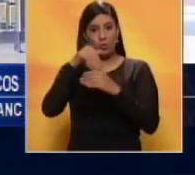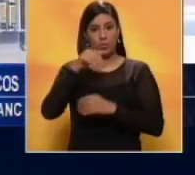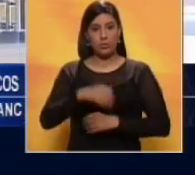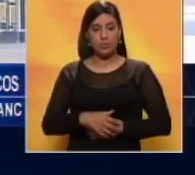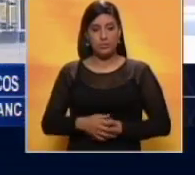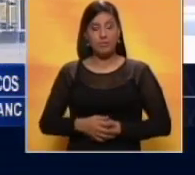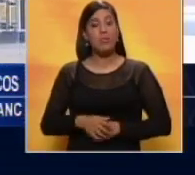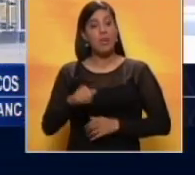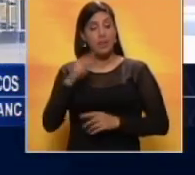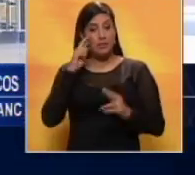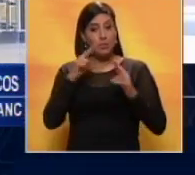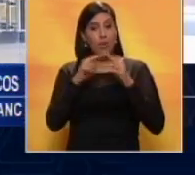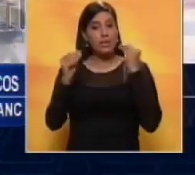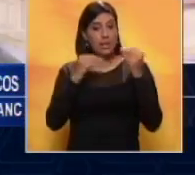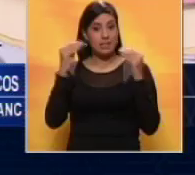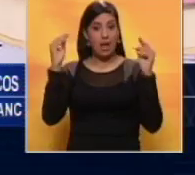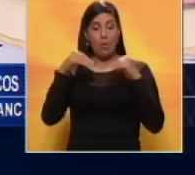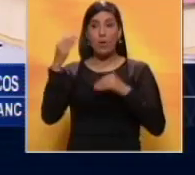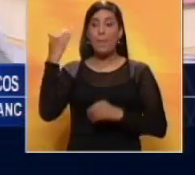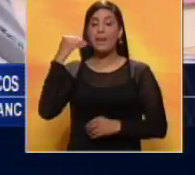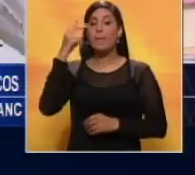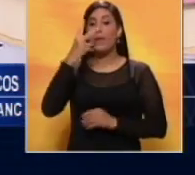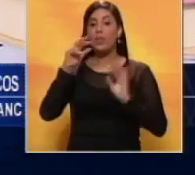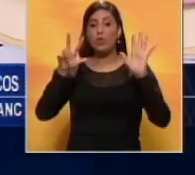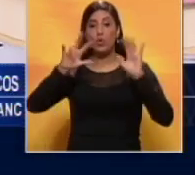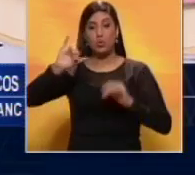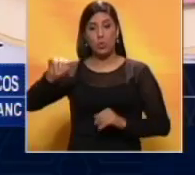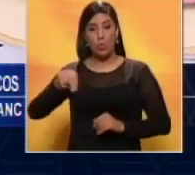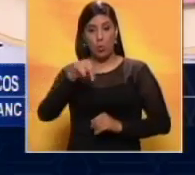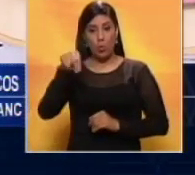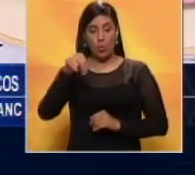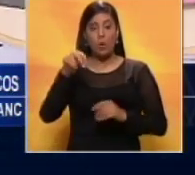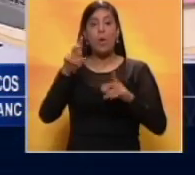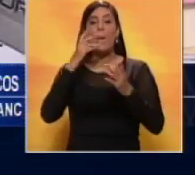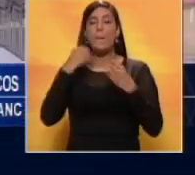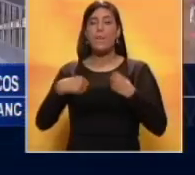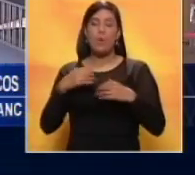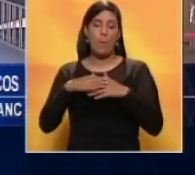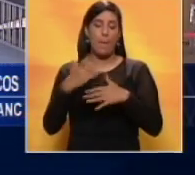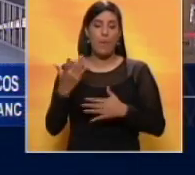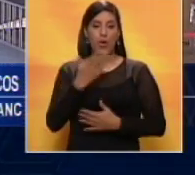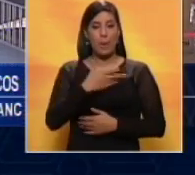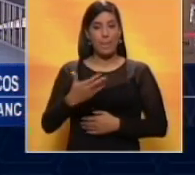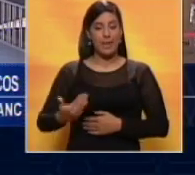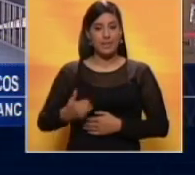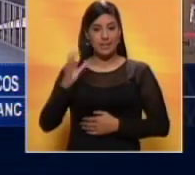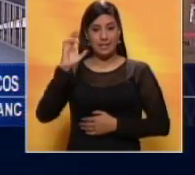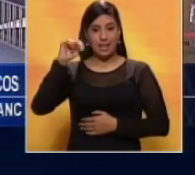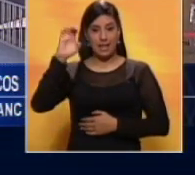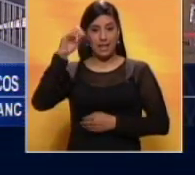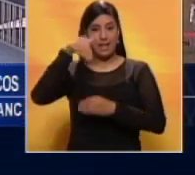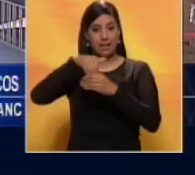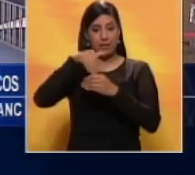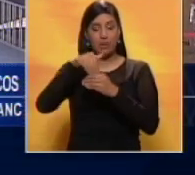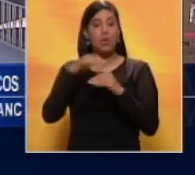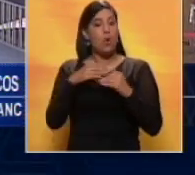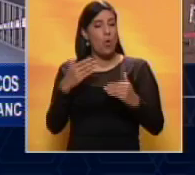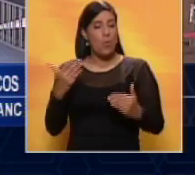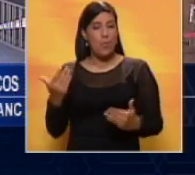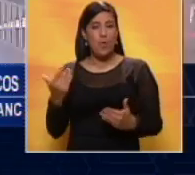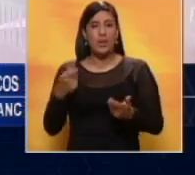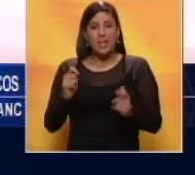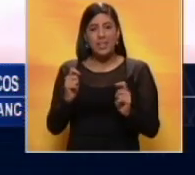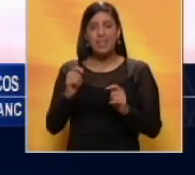sufragio. Este encuentro se acordó el pasado 28 de junio ante la preocupación de la presidenta del CNE, Tibisay Lucena, por